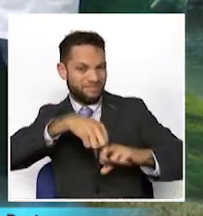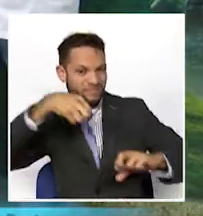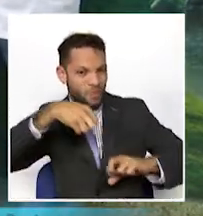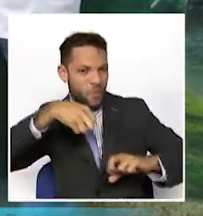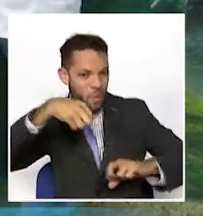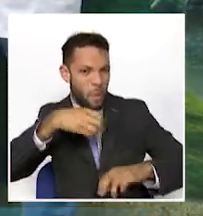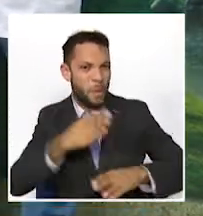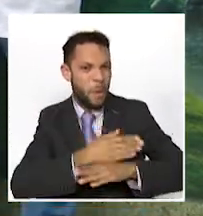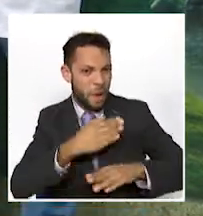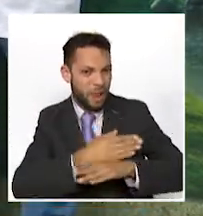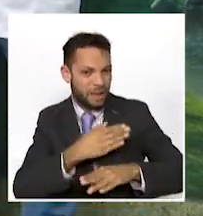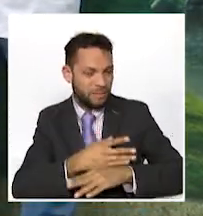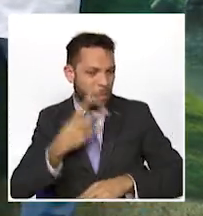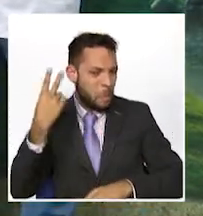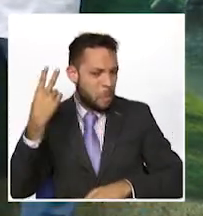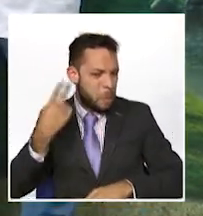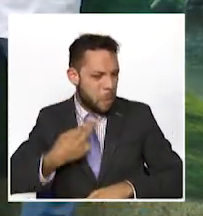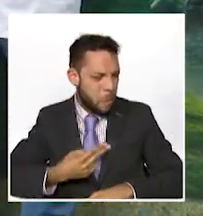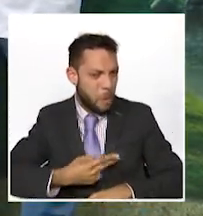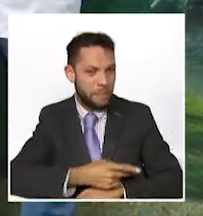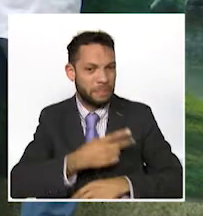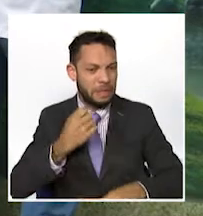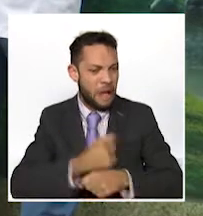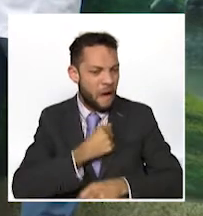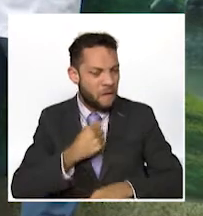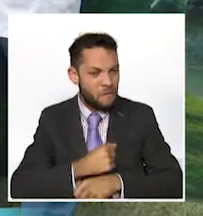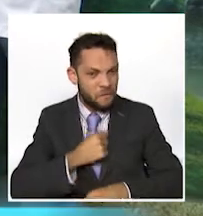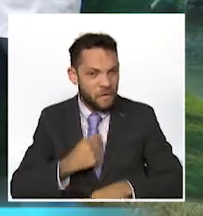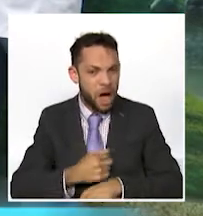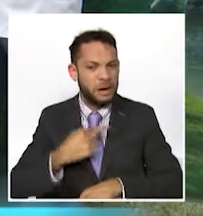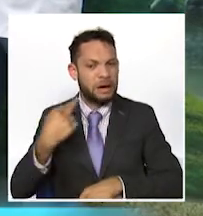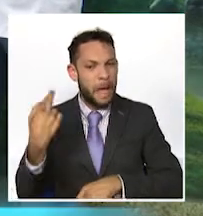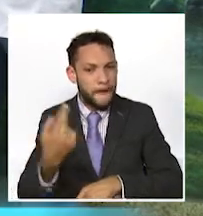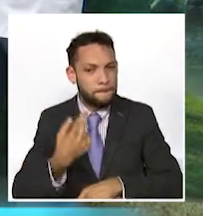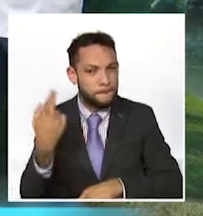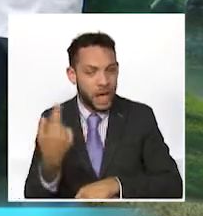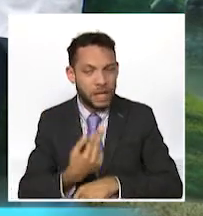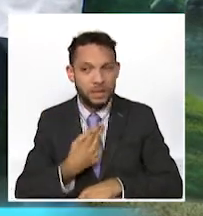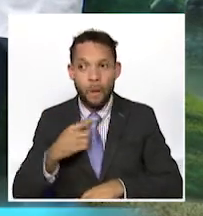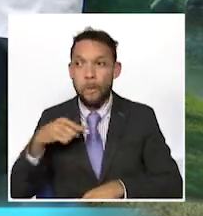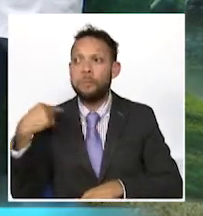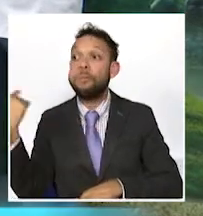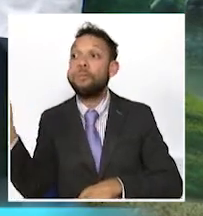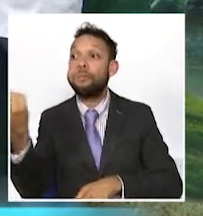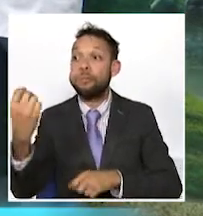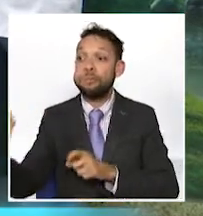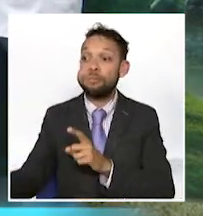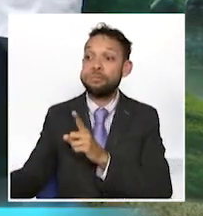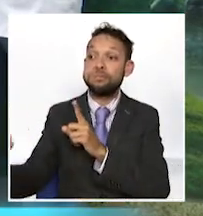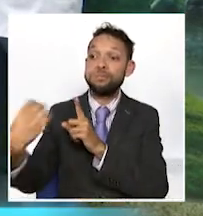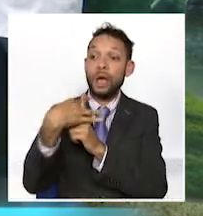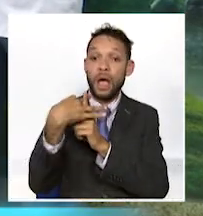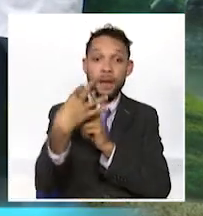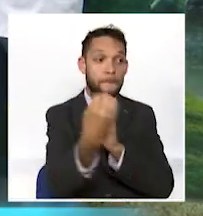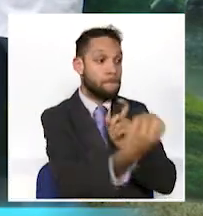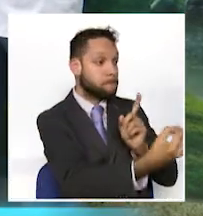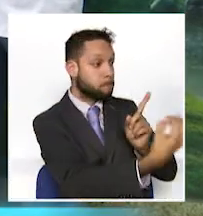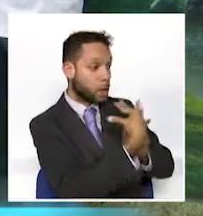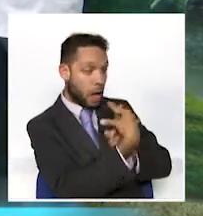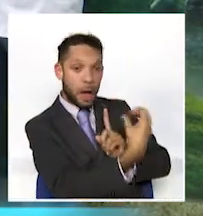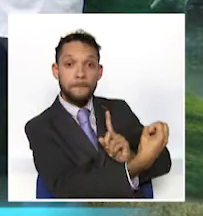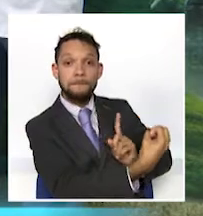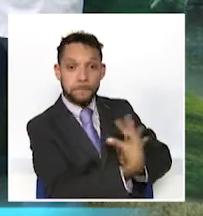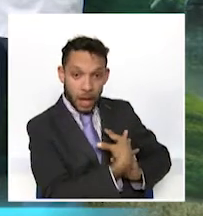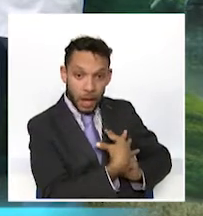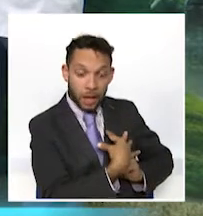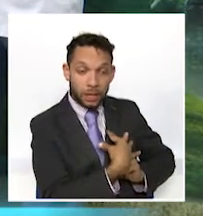al riesgo como tal. En la medicina laboral se habla del riesgo, entonces es la exposición en el tiempo hacia un factor de riesgo que va